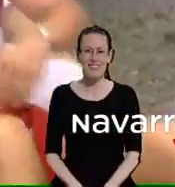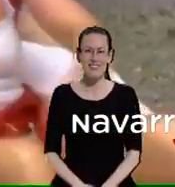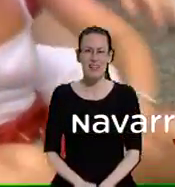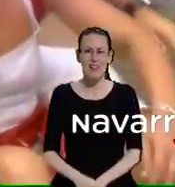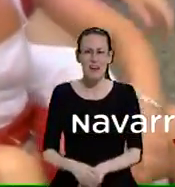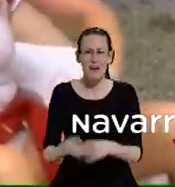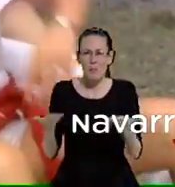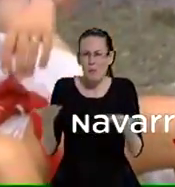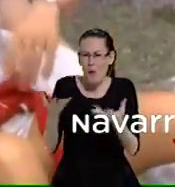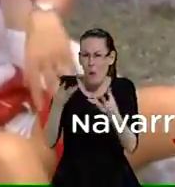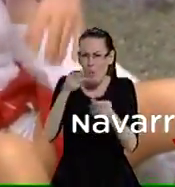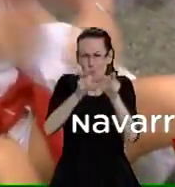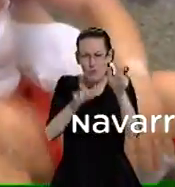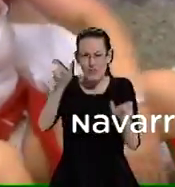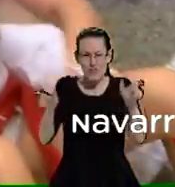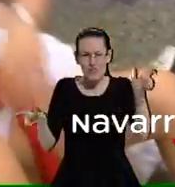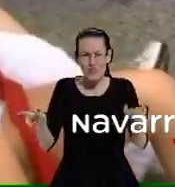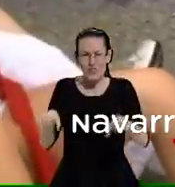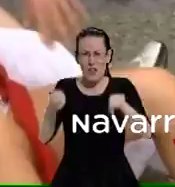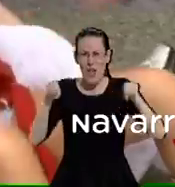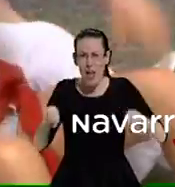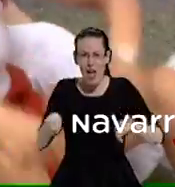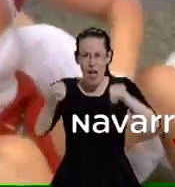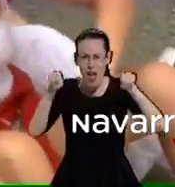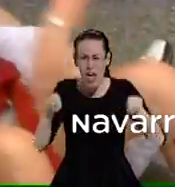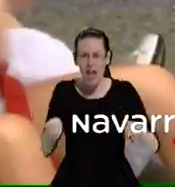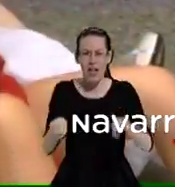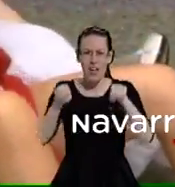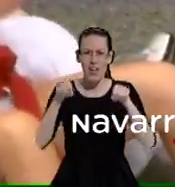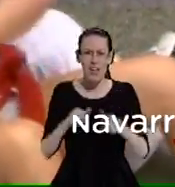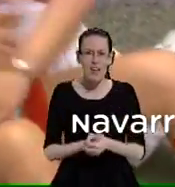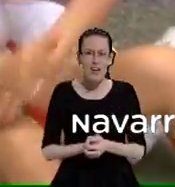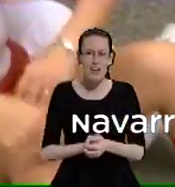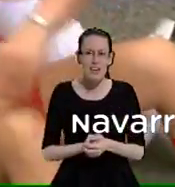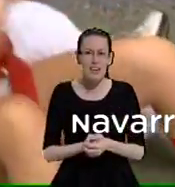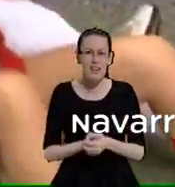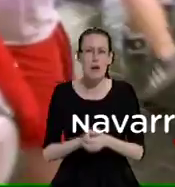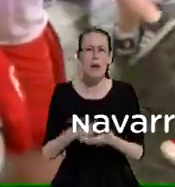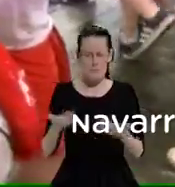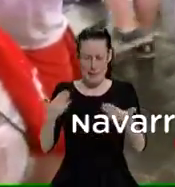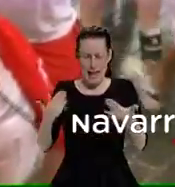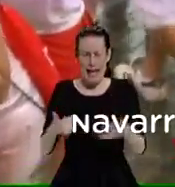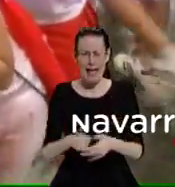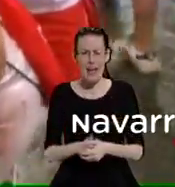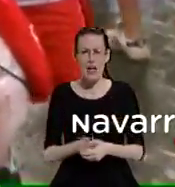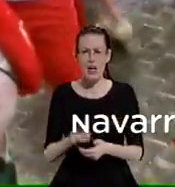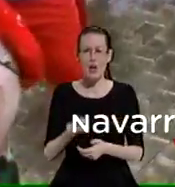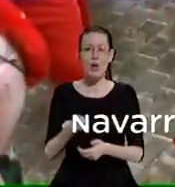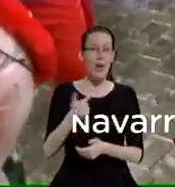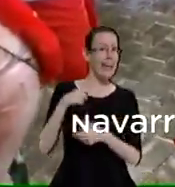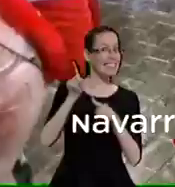no hay mucha, ¿eh? Nos vamos a quedar encallados. ¡Algo caerá! ¡Algo caerá! ¡O dentro, adentro! ¿Me puedo